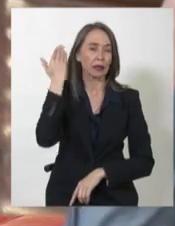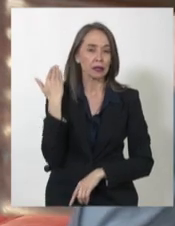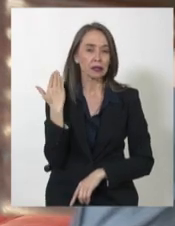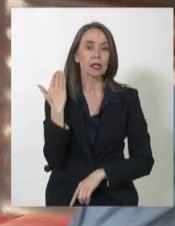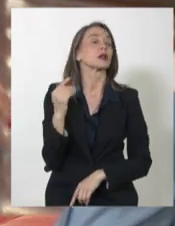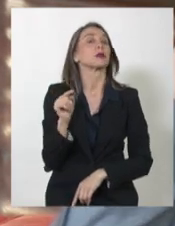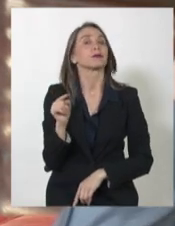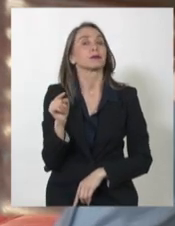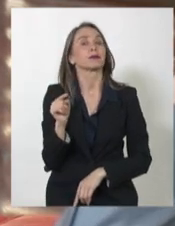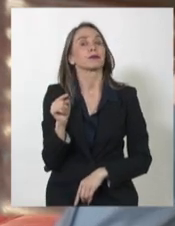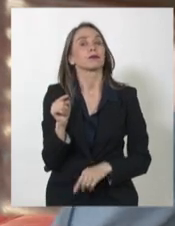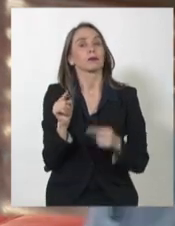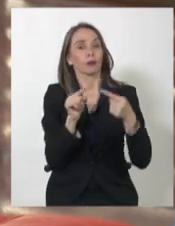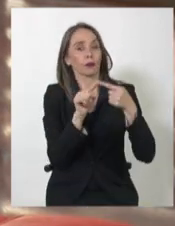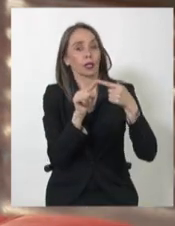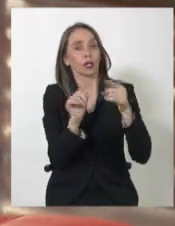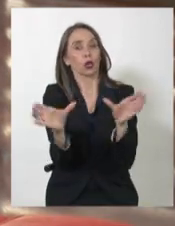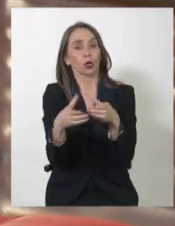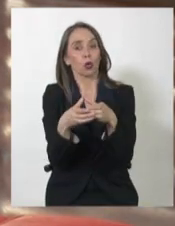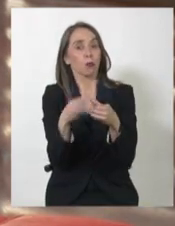Desde la perspectiva de las mujeres,